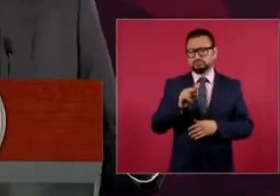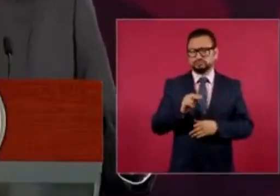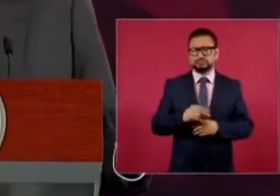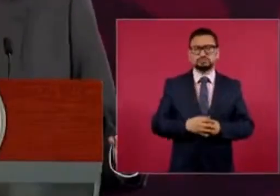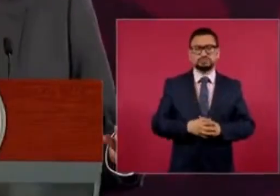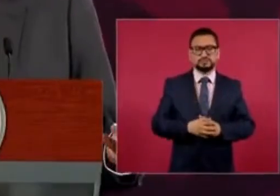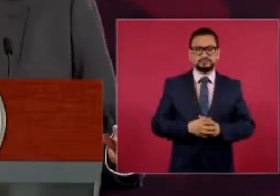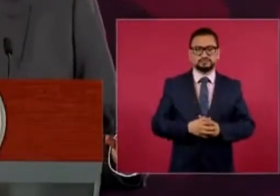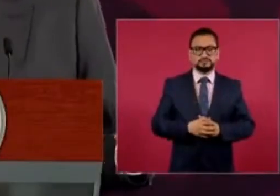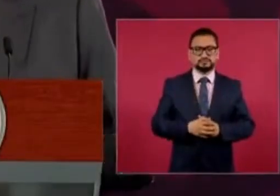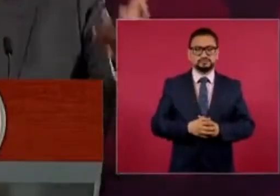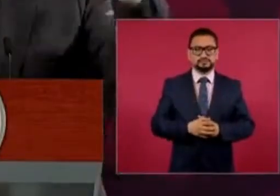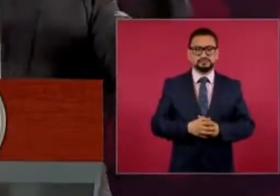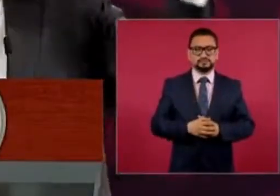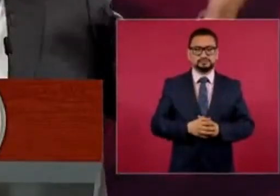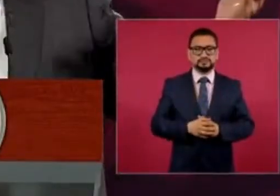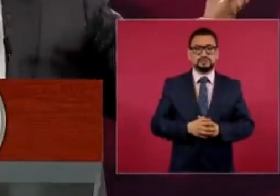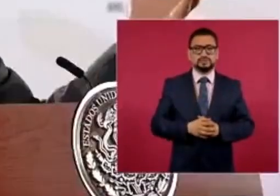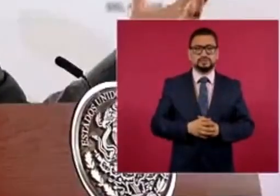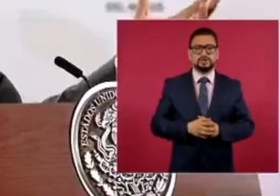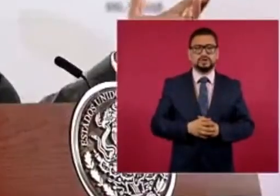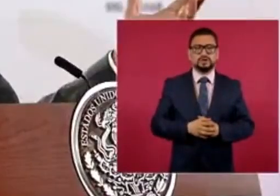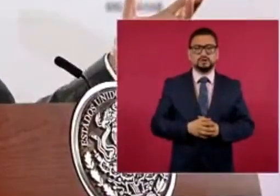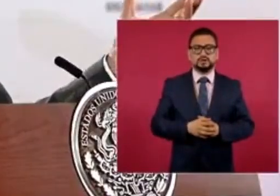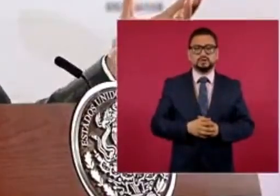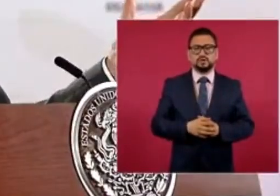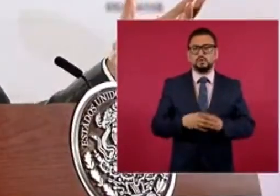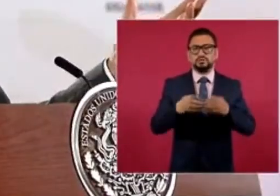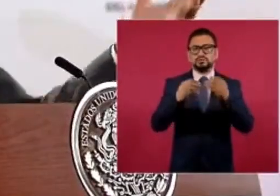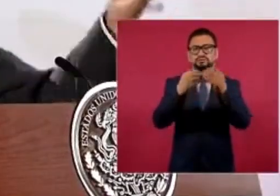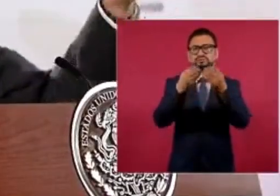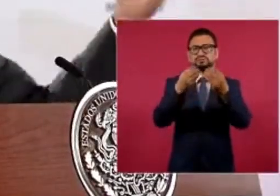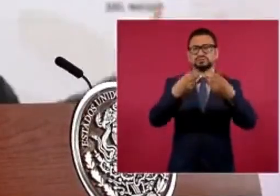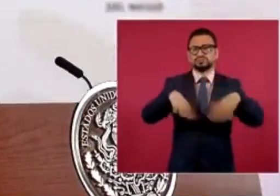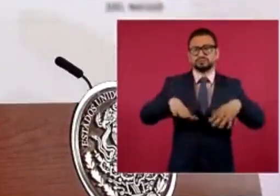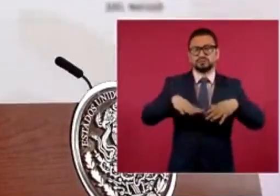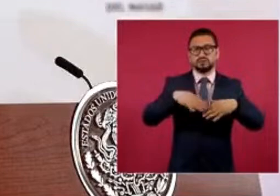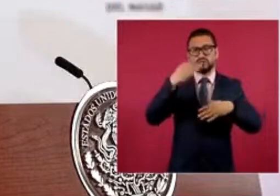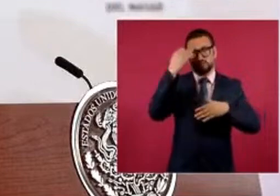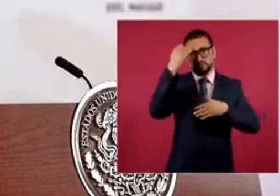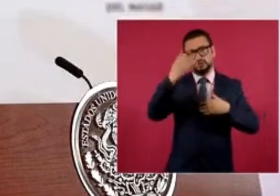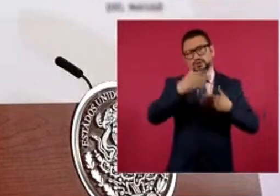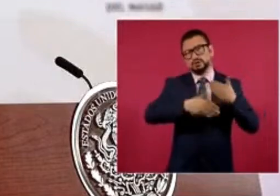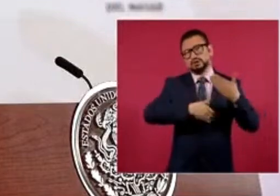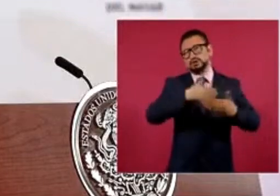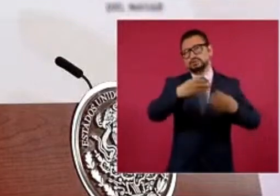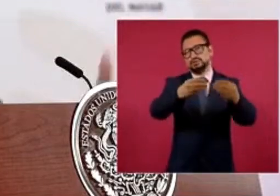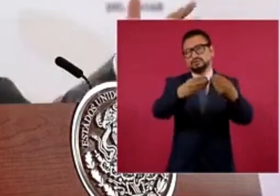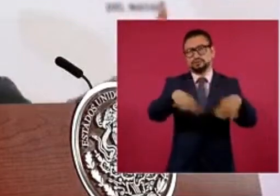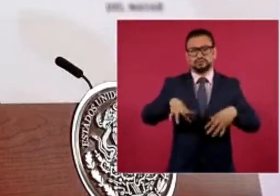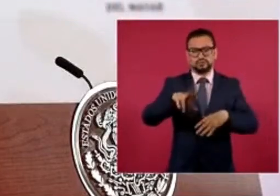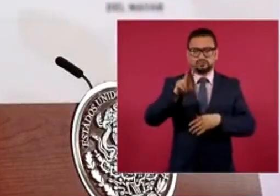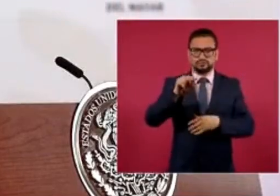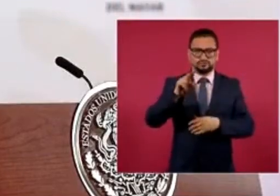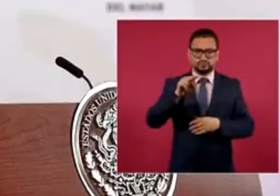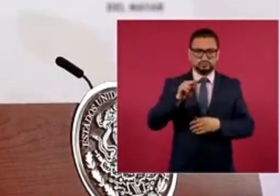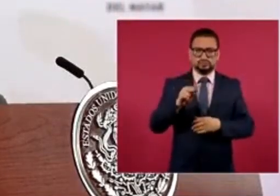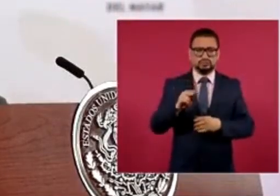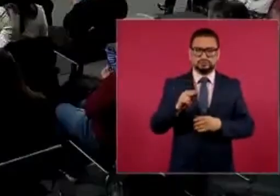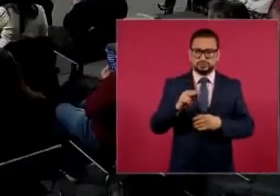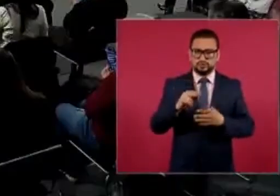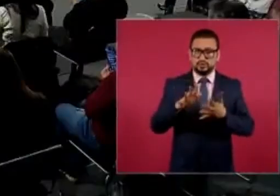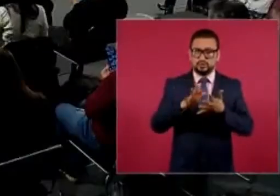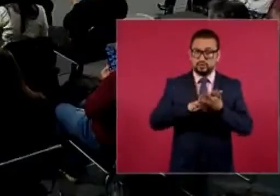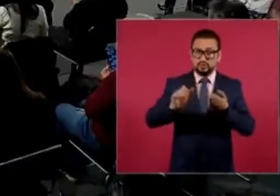se eche por la borda con el paso del tiempo, que esto no se